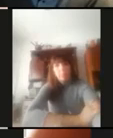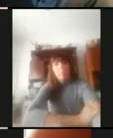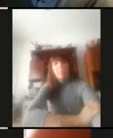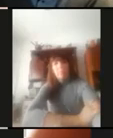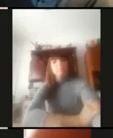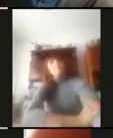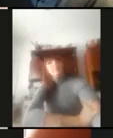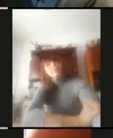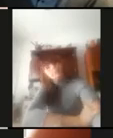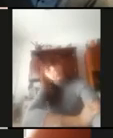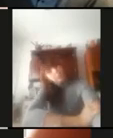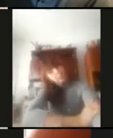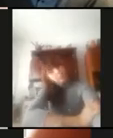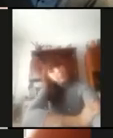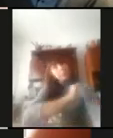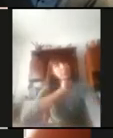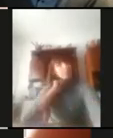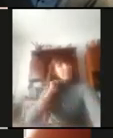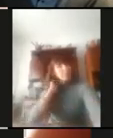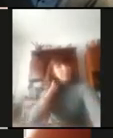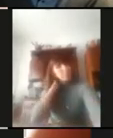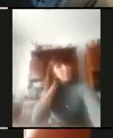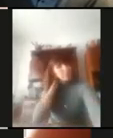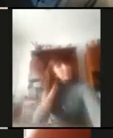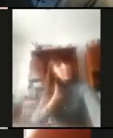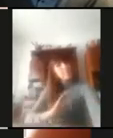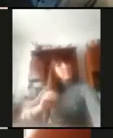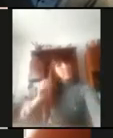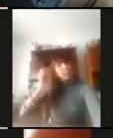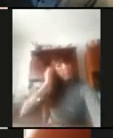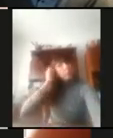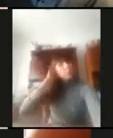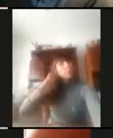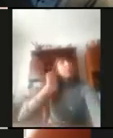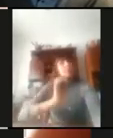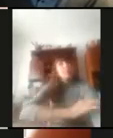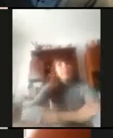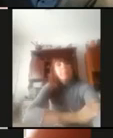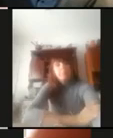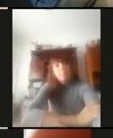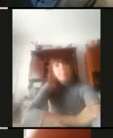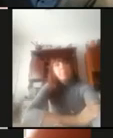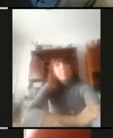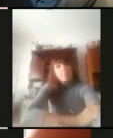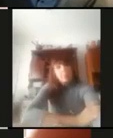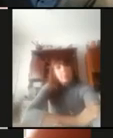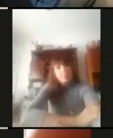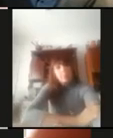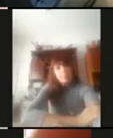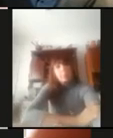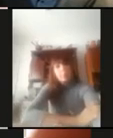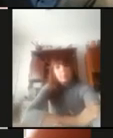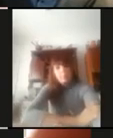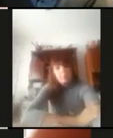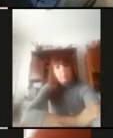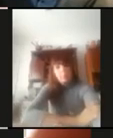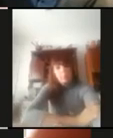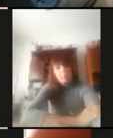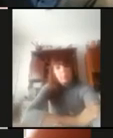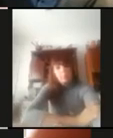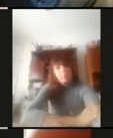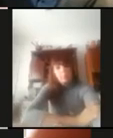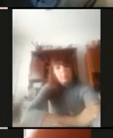y se encuentra en una marcha socialista que estaba dirigida por el insigne maestro